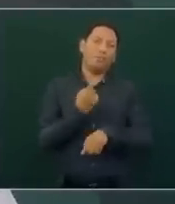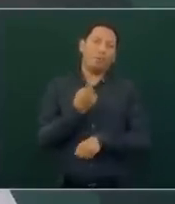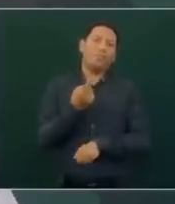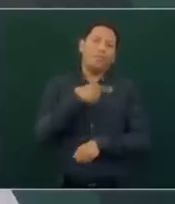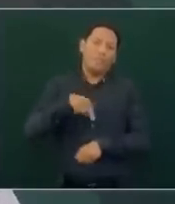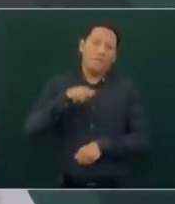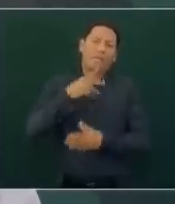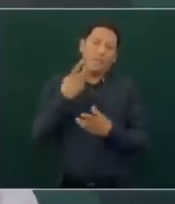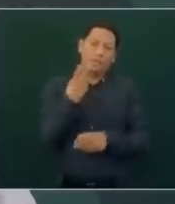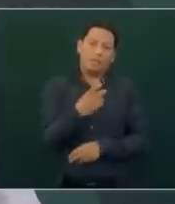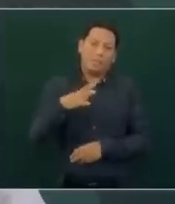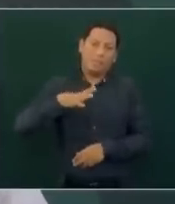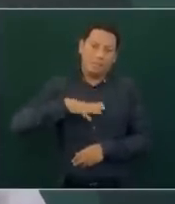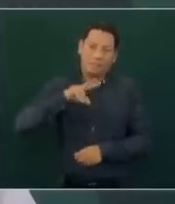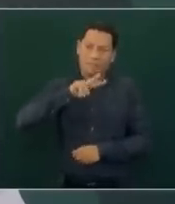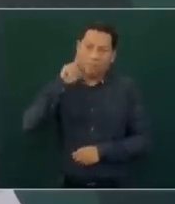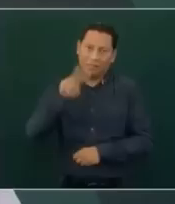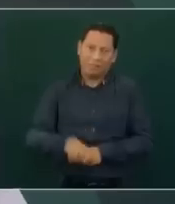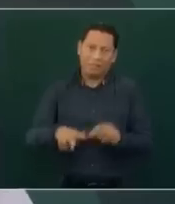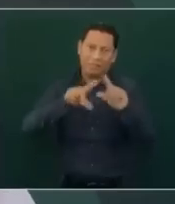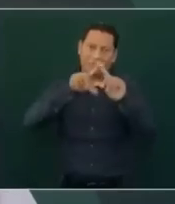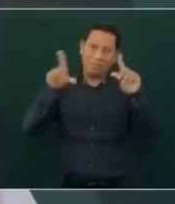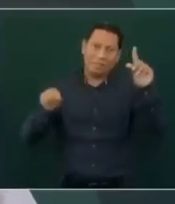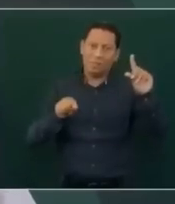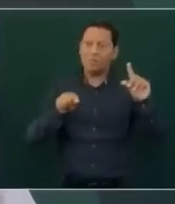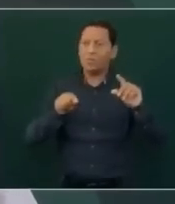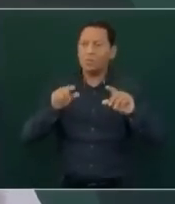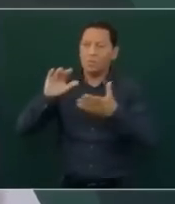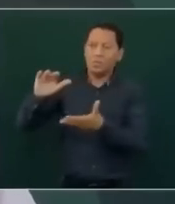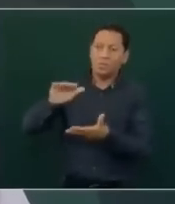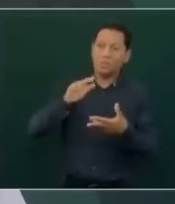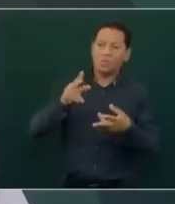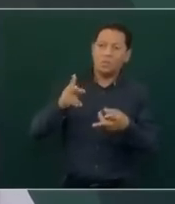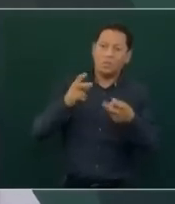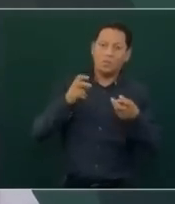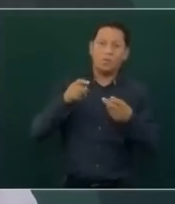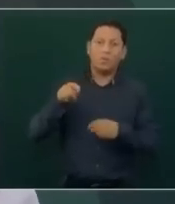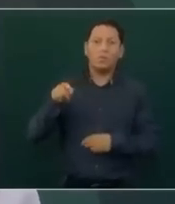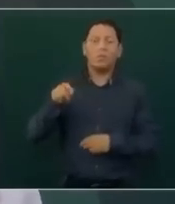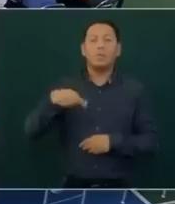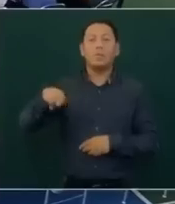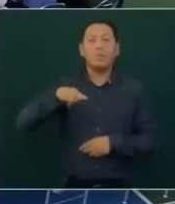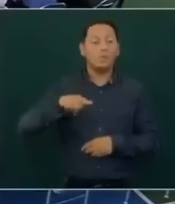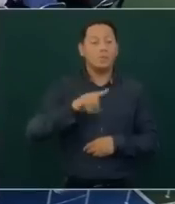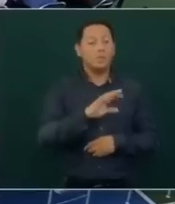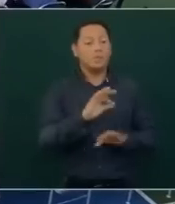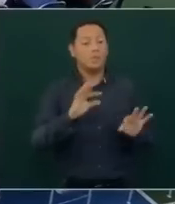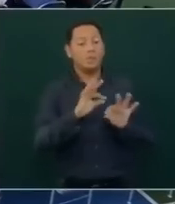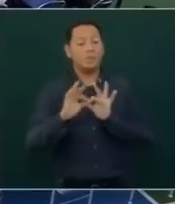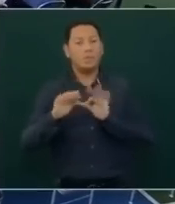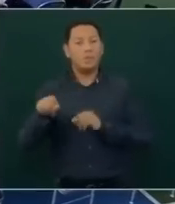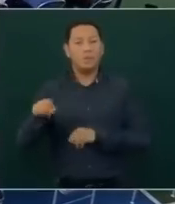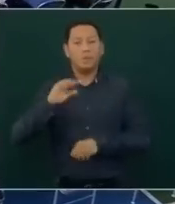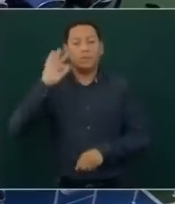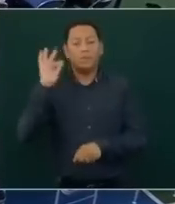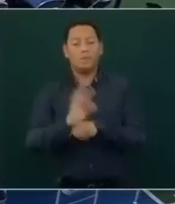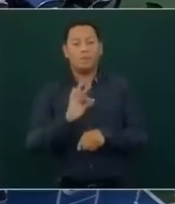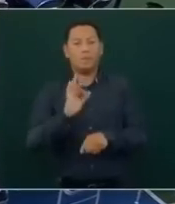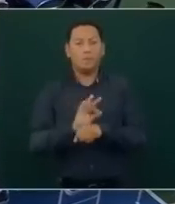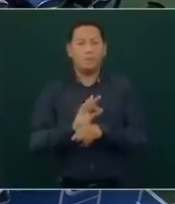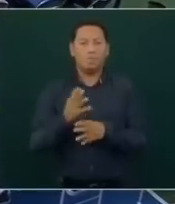México tienen ahora a estos empleados a sus servicios,